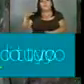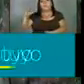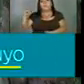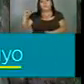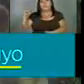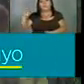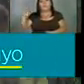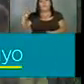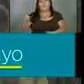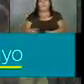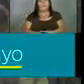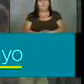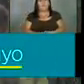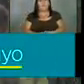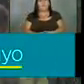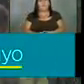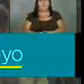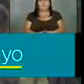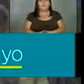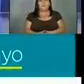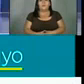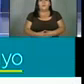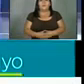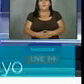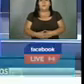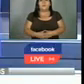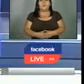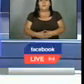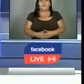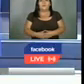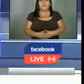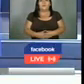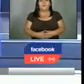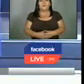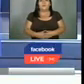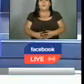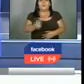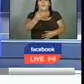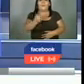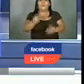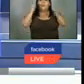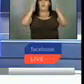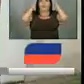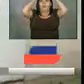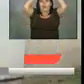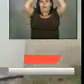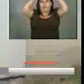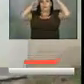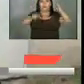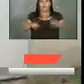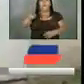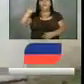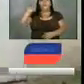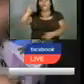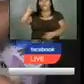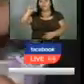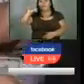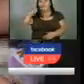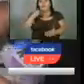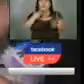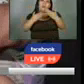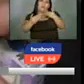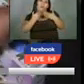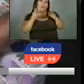Cruz para Noticiero Hechos. Y el cardenal Gregorio Rosa Chávez se refirió nuevamente a la